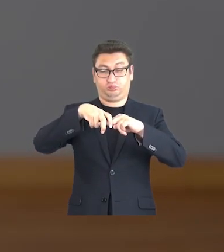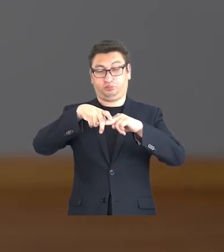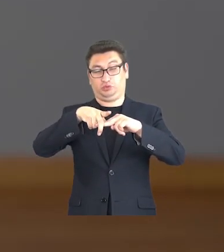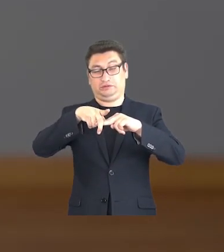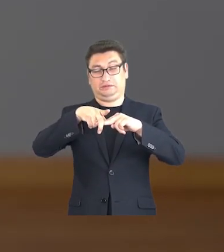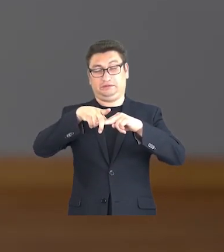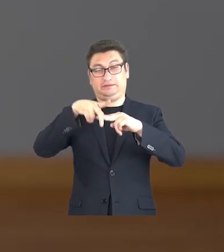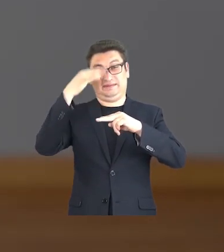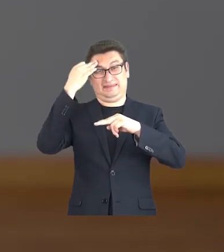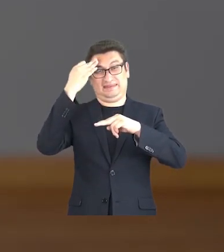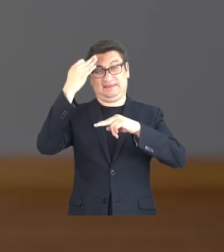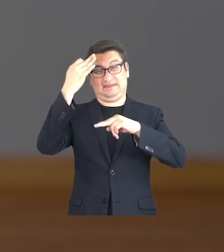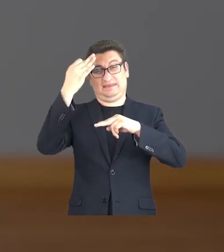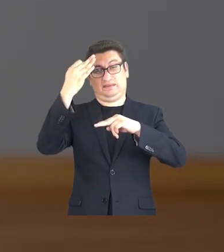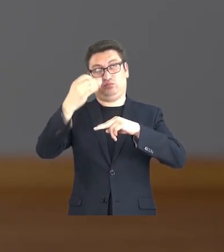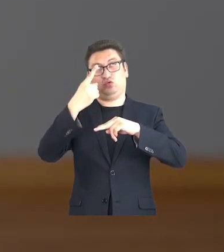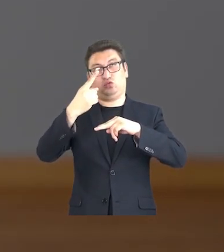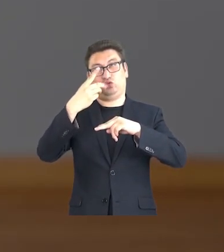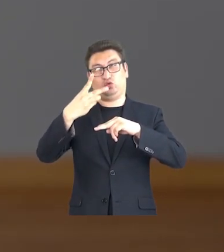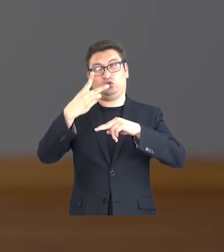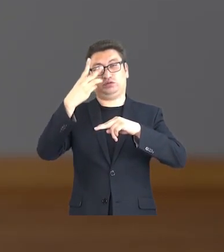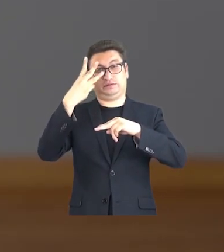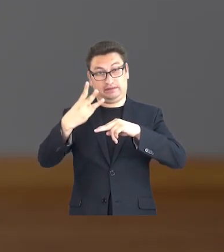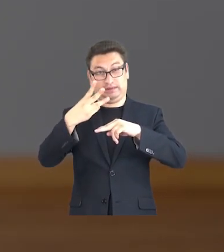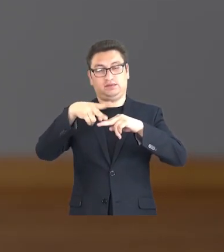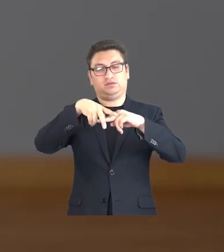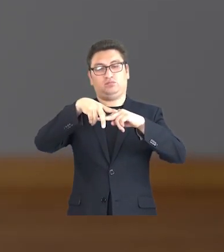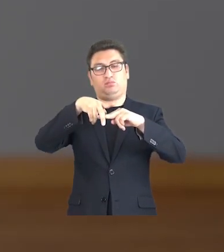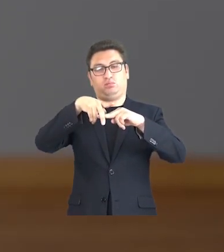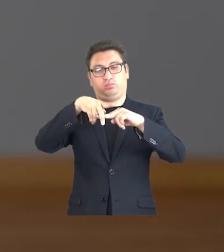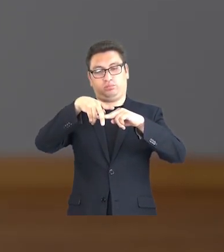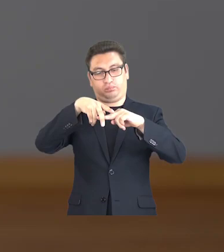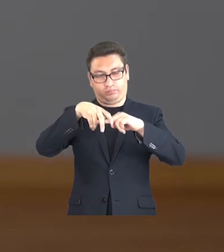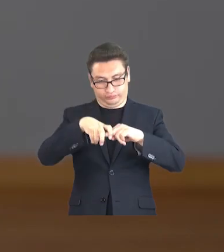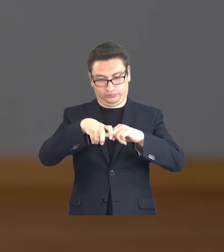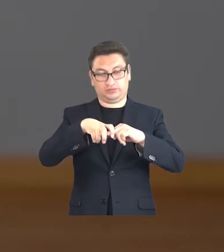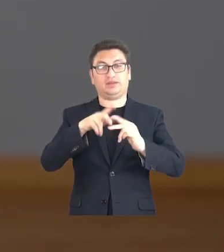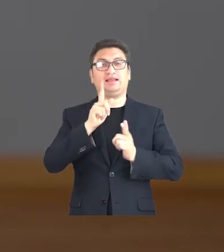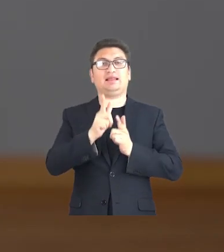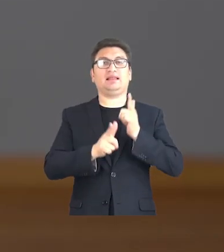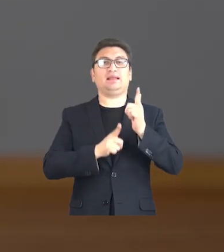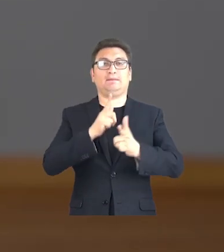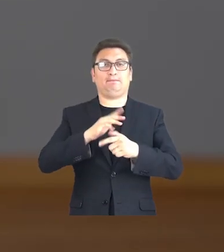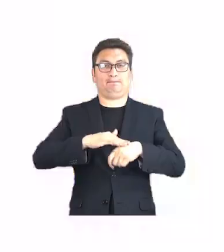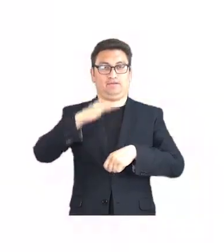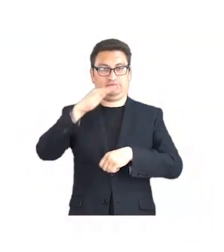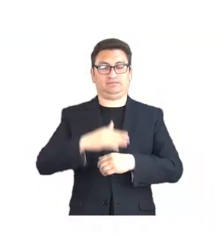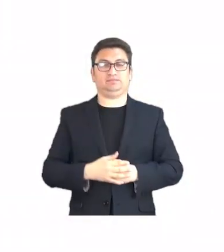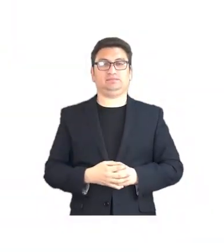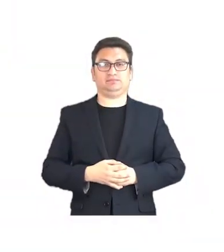la pierna estirada a la cuenta de 3. Realiza el ejercicio más lentamente.